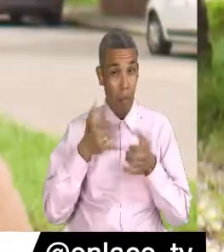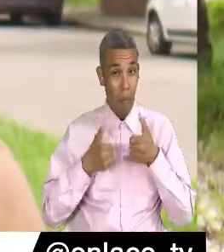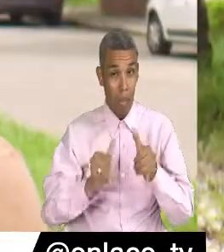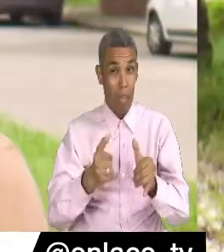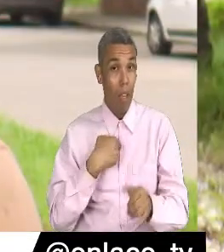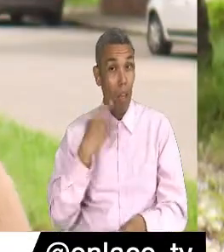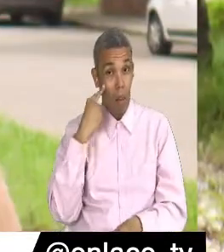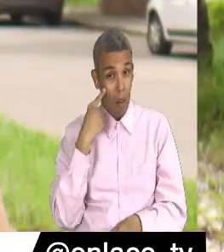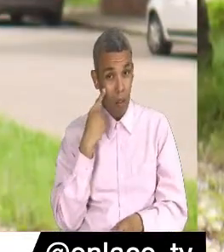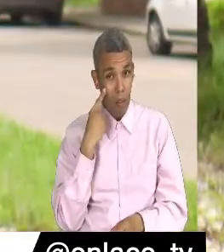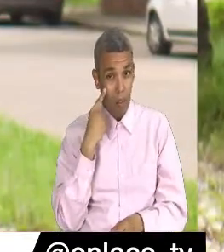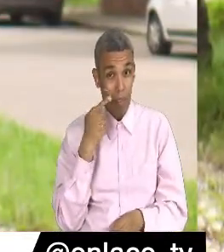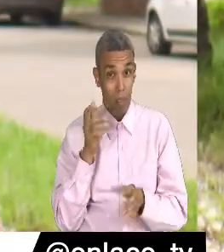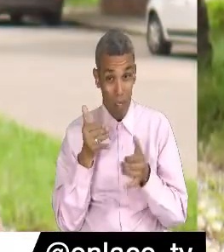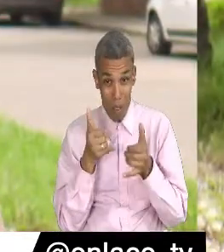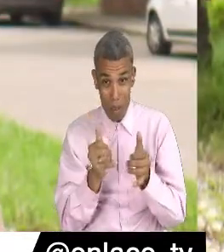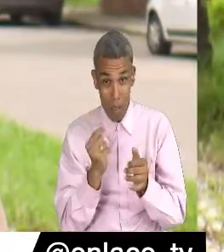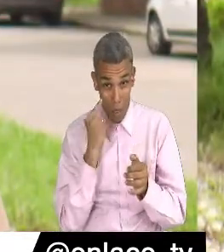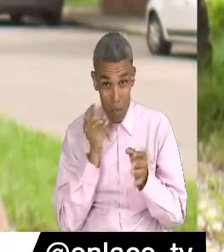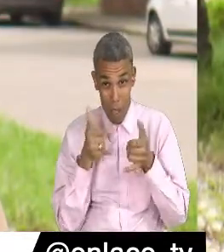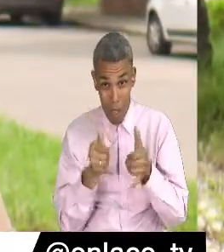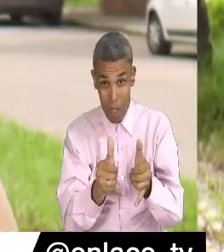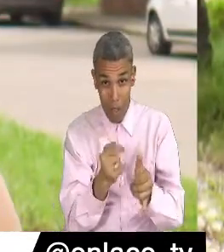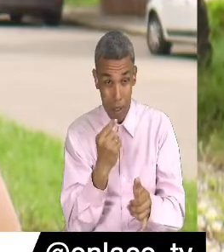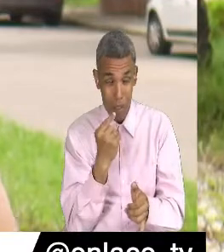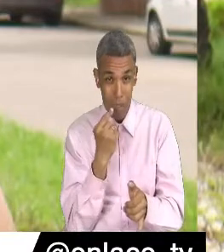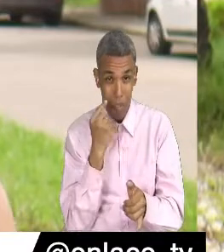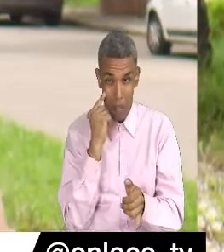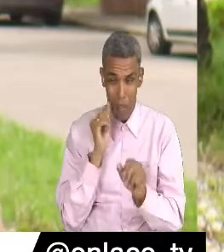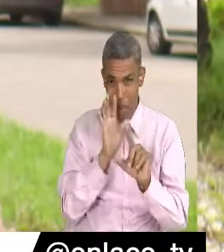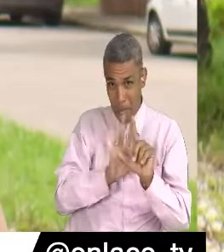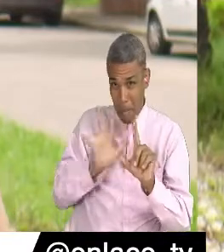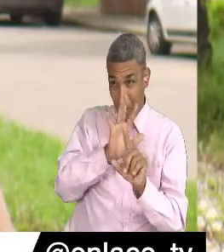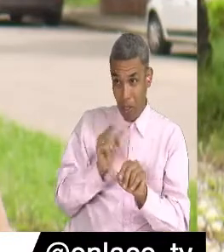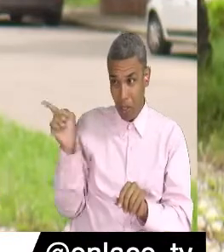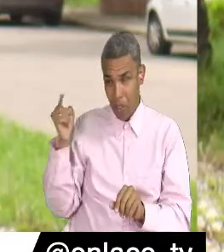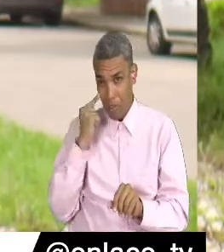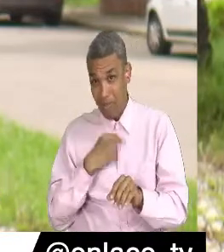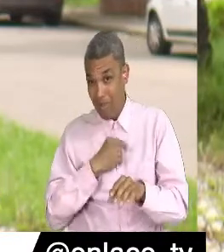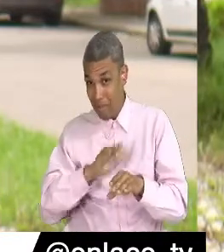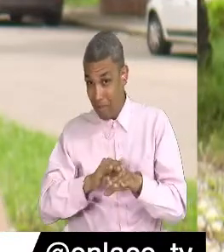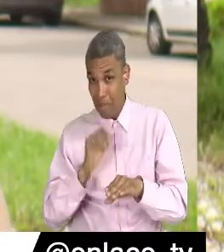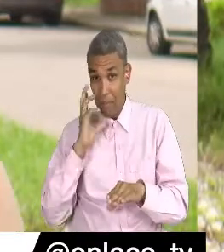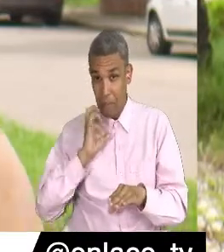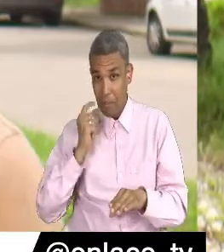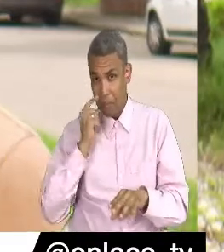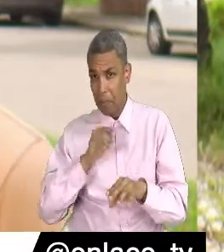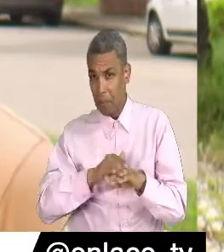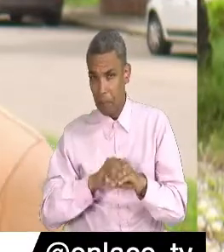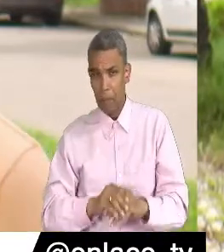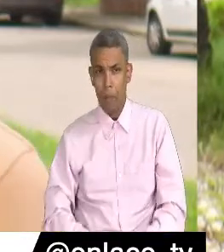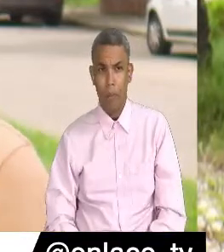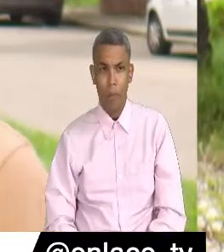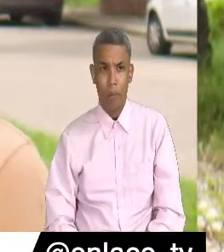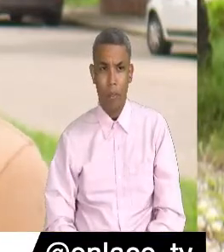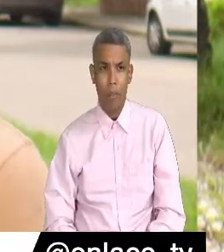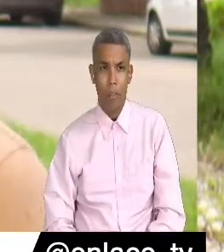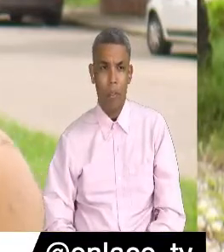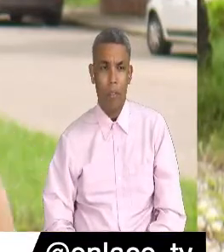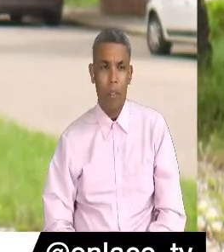Pues le hago la invitación a las personas de este gremio, de que si llegan a